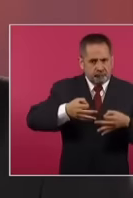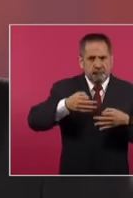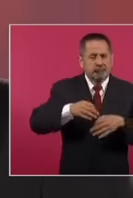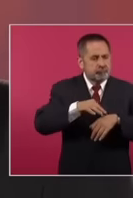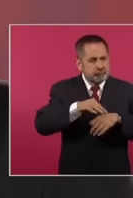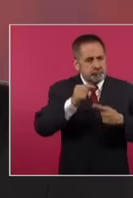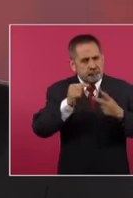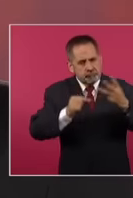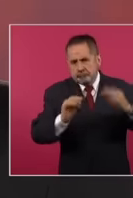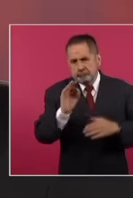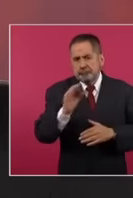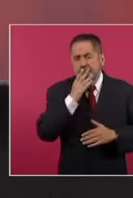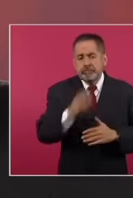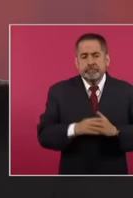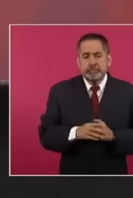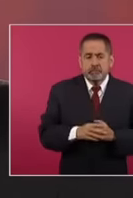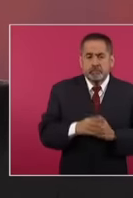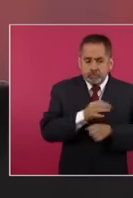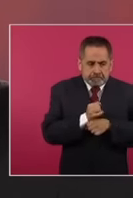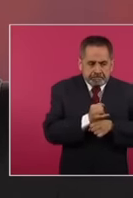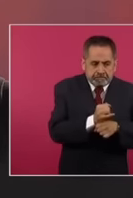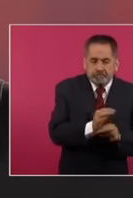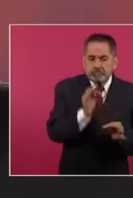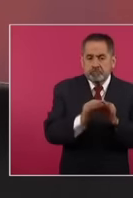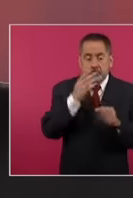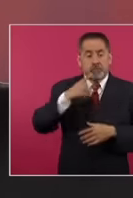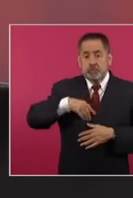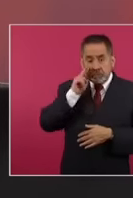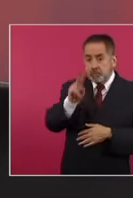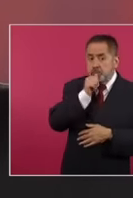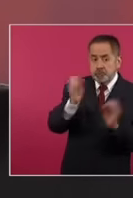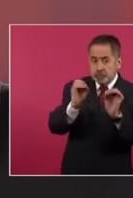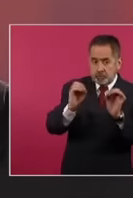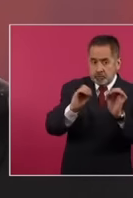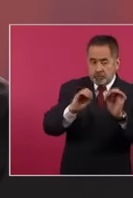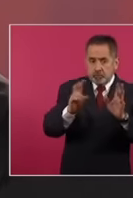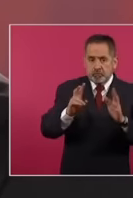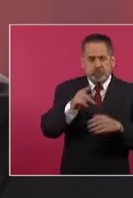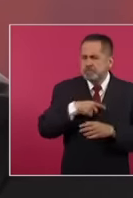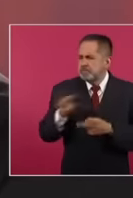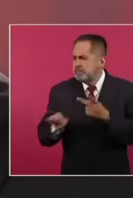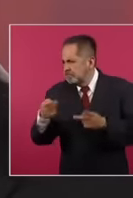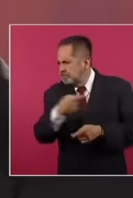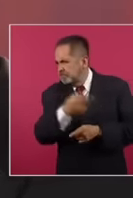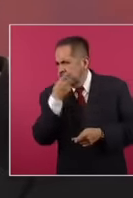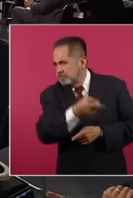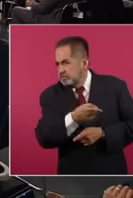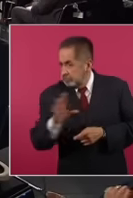buen trabajo es una buena investigación no lo he visto pero pregunte